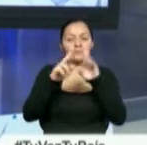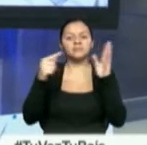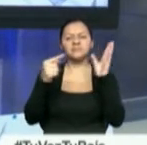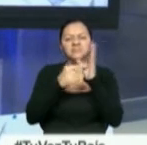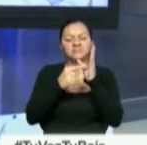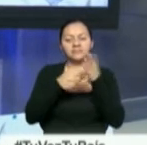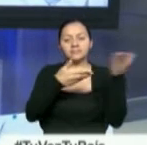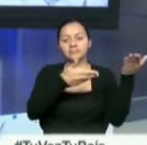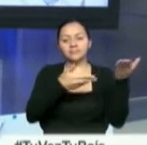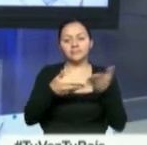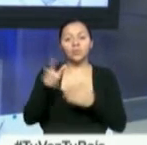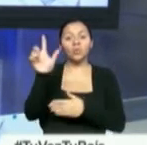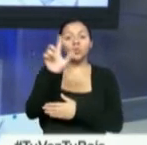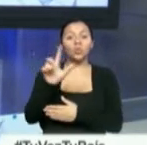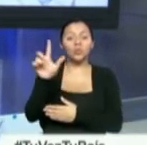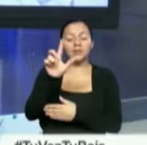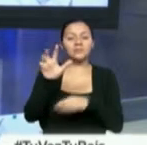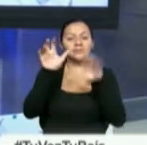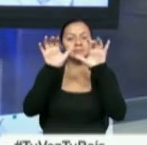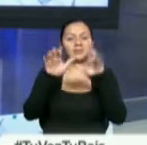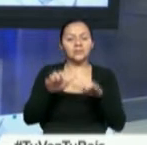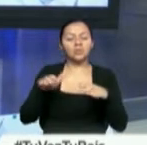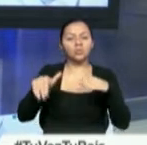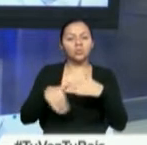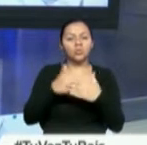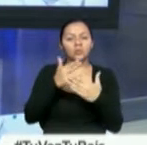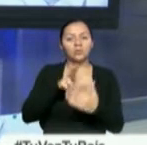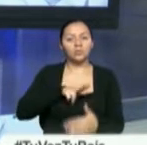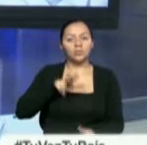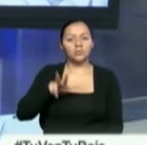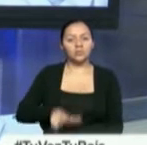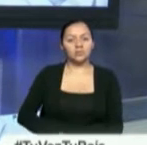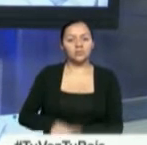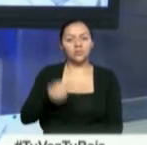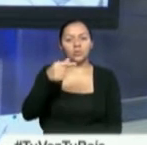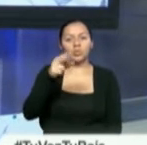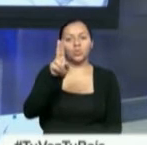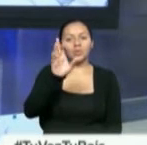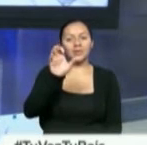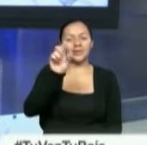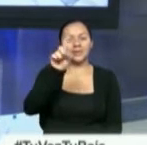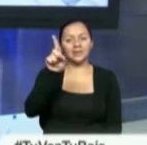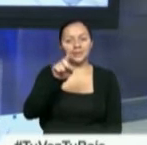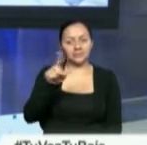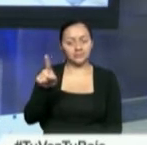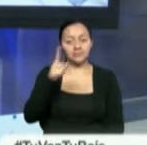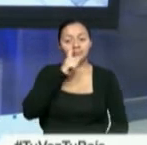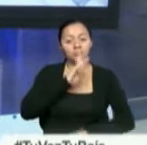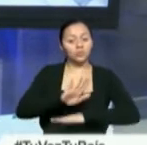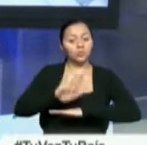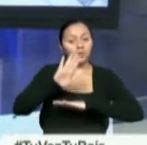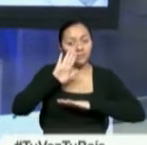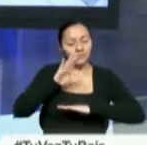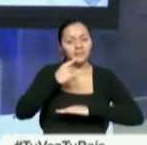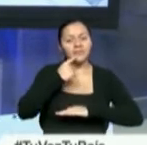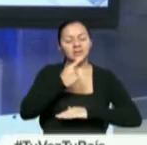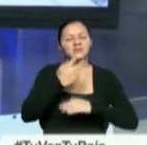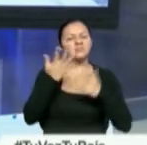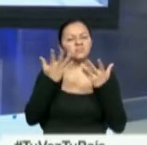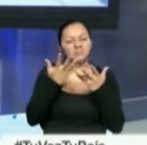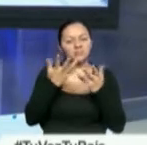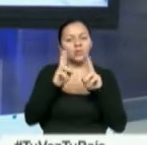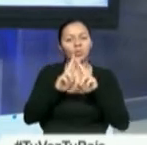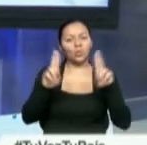el lunes a su próximo secretario general el portugués antonio guterres quien al prestar juramento dijo que la organización